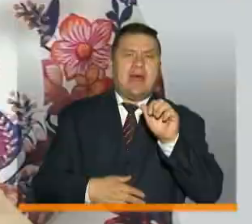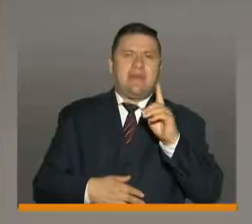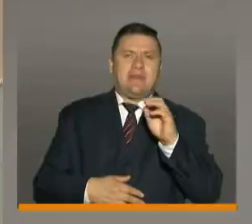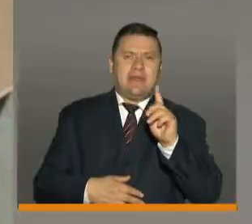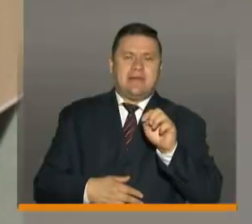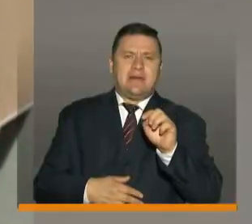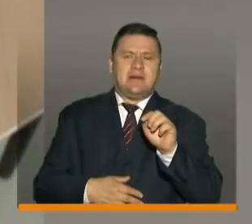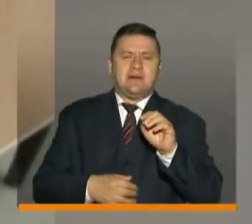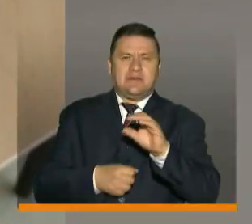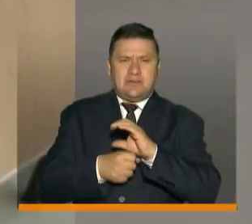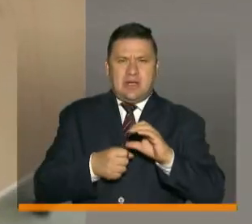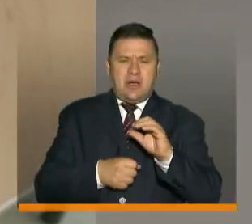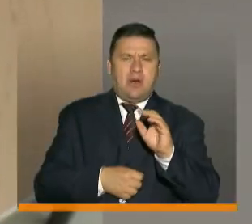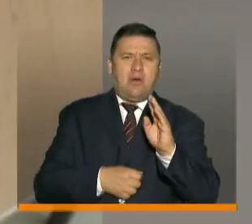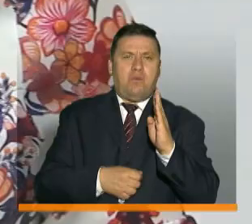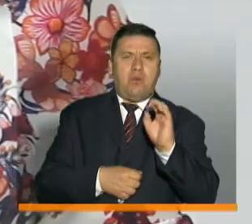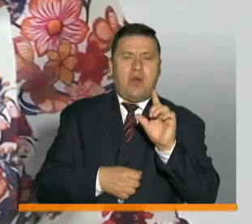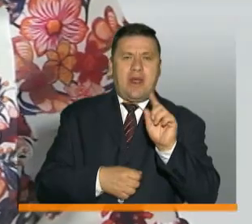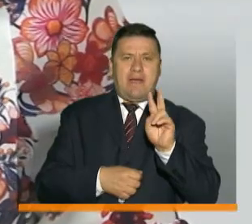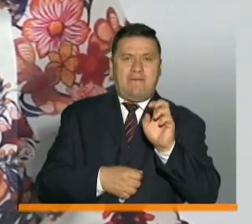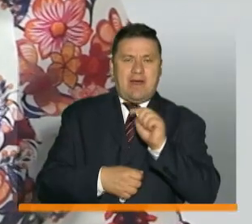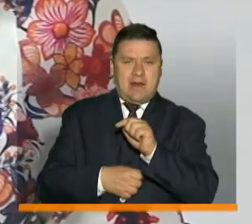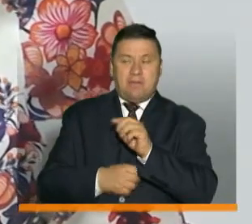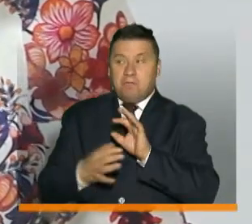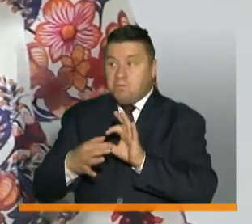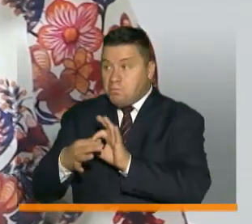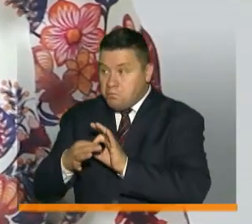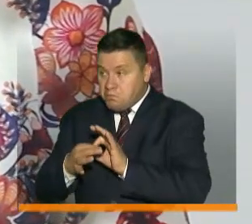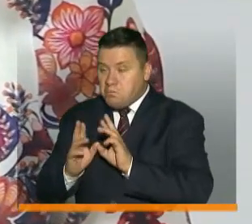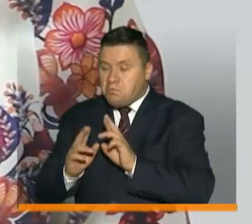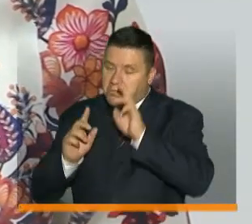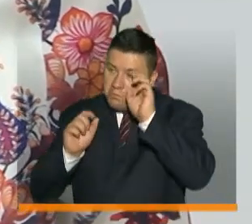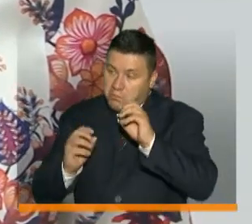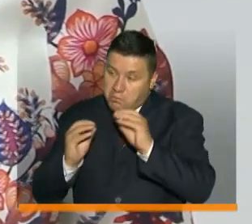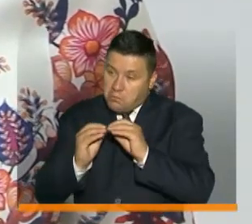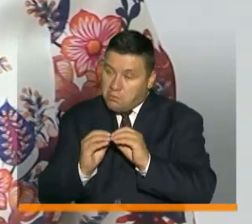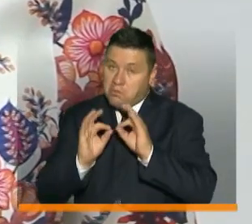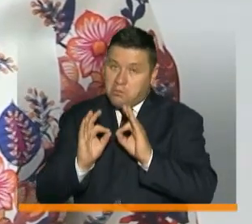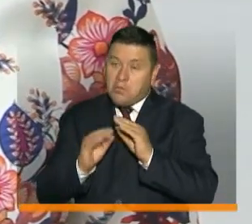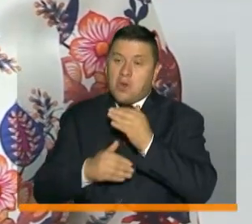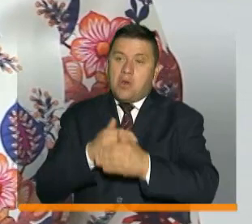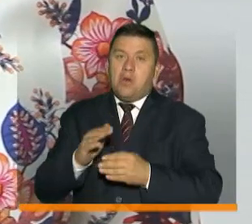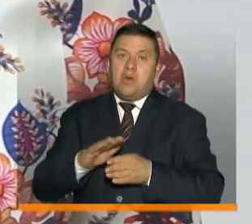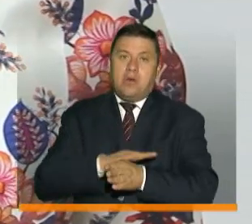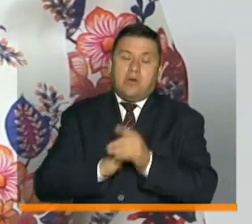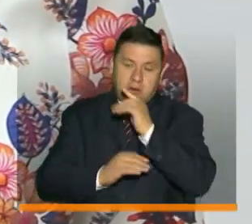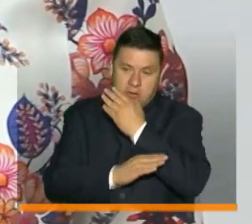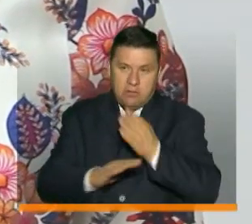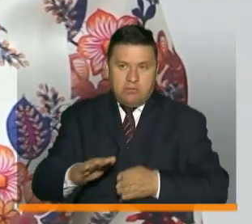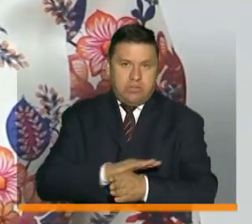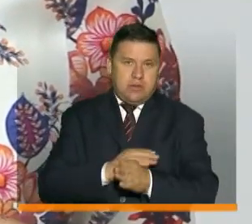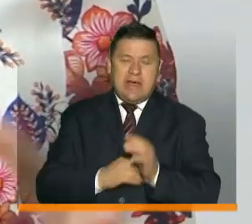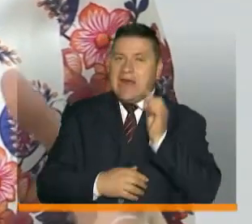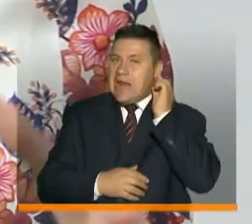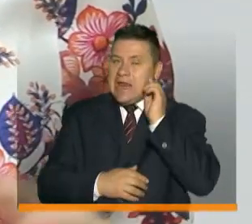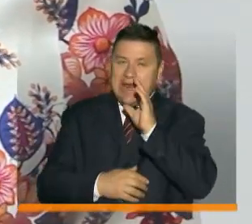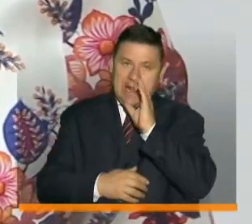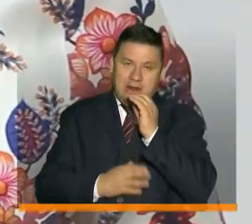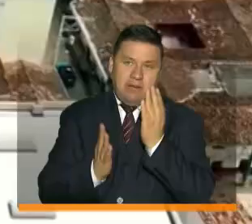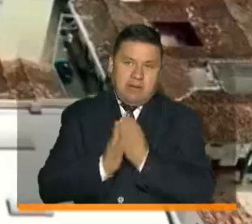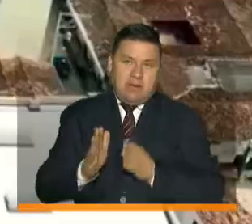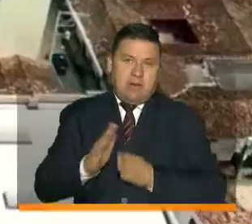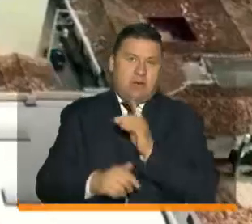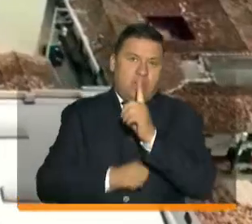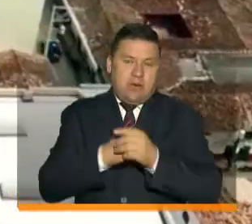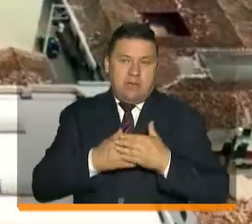de Ciudad Bolívar. Unidos, seremos capaces de garantizar el proceso educativo de nuestros niños y niñas en lo que queda